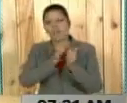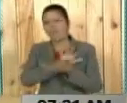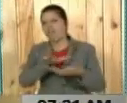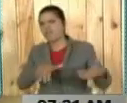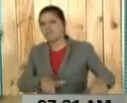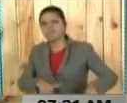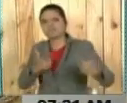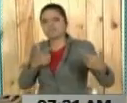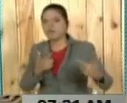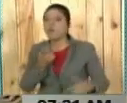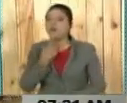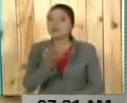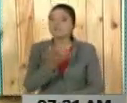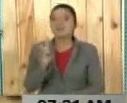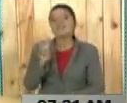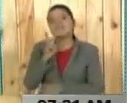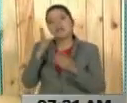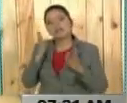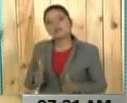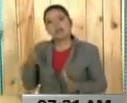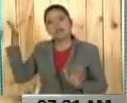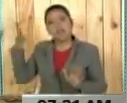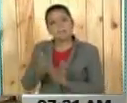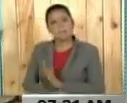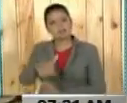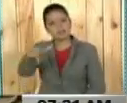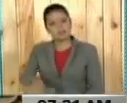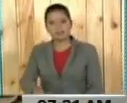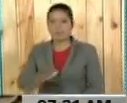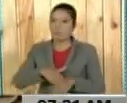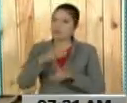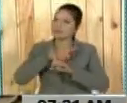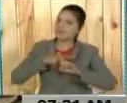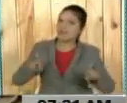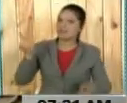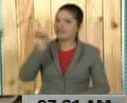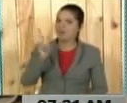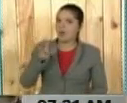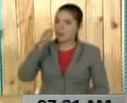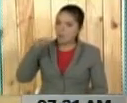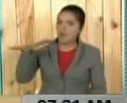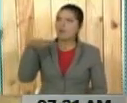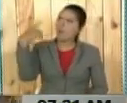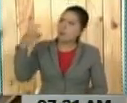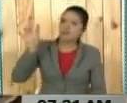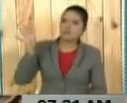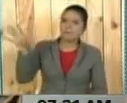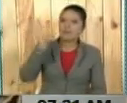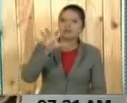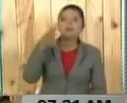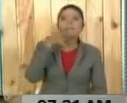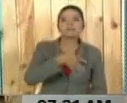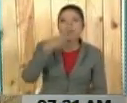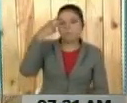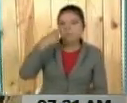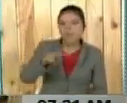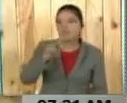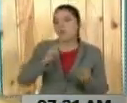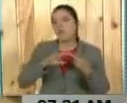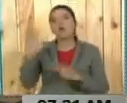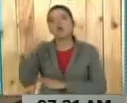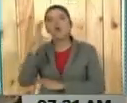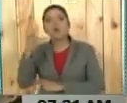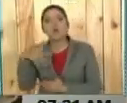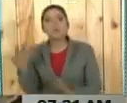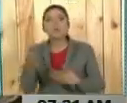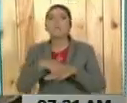lo que la oposición llama el venezolanazo. ¿Qué pasa? ¿Cuán diferente es Venezuela como pueblo de otros pueblos del mundo? ¿Qué hubiera pasado en México? ¿Qué hubiera pasado en Colombia?